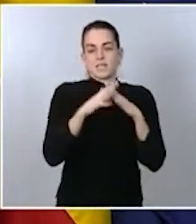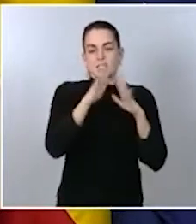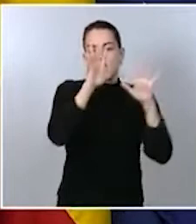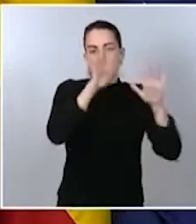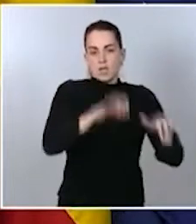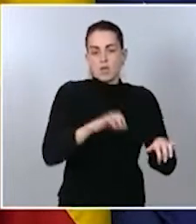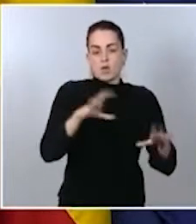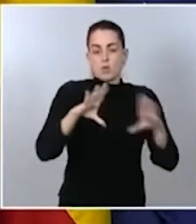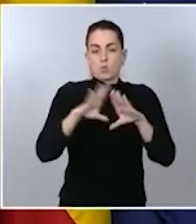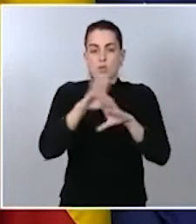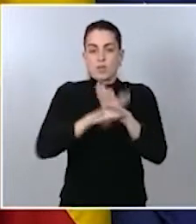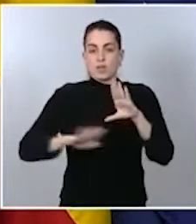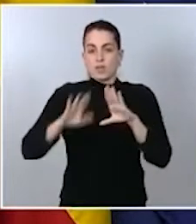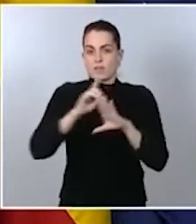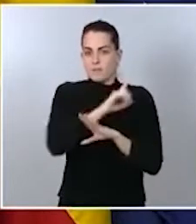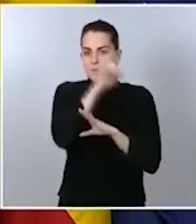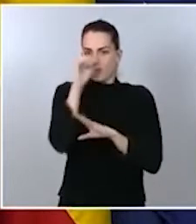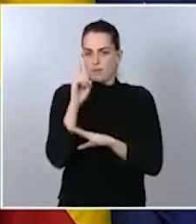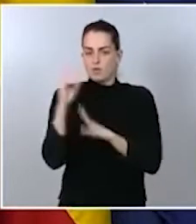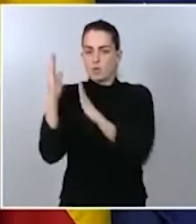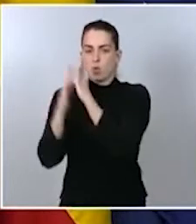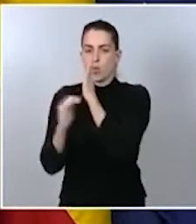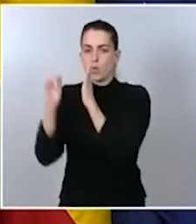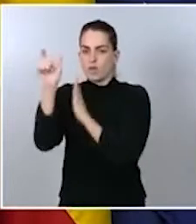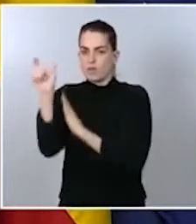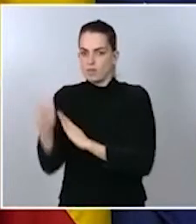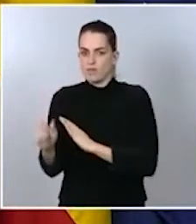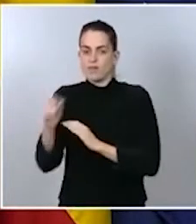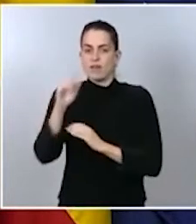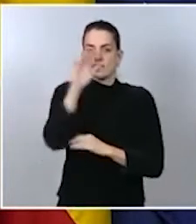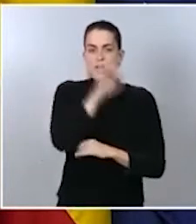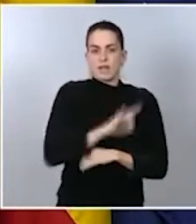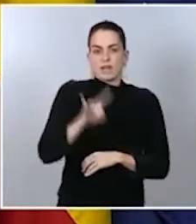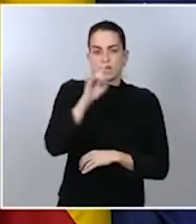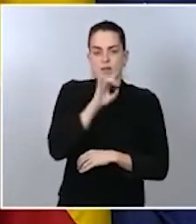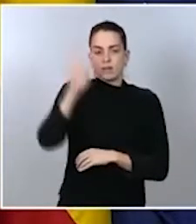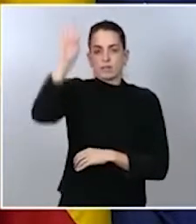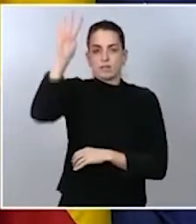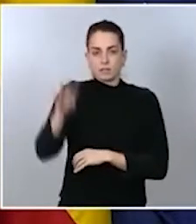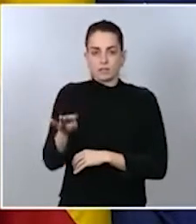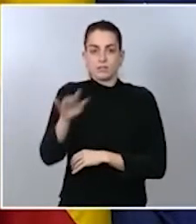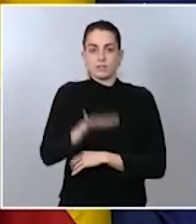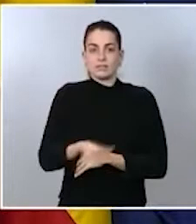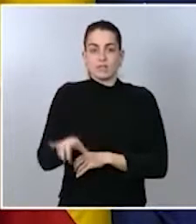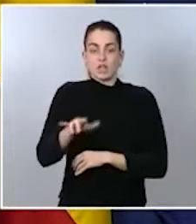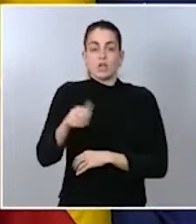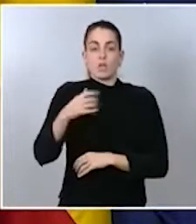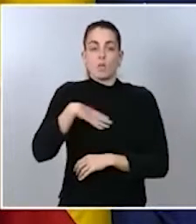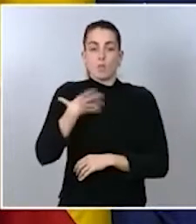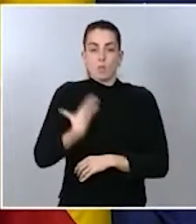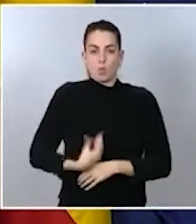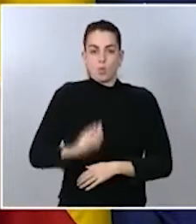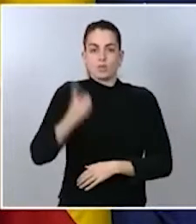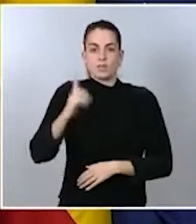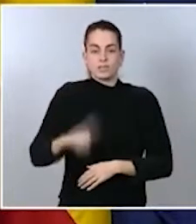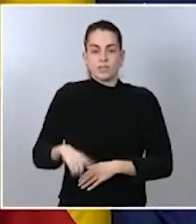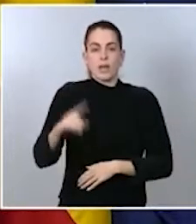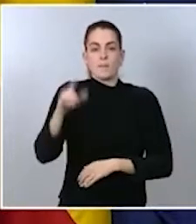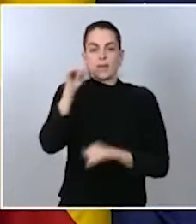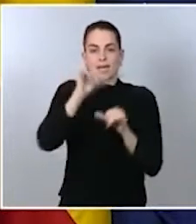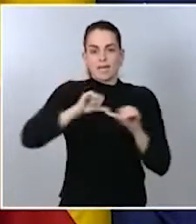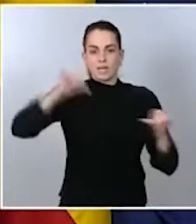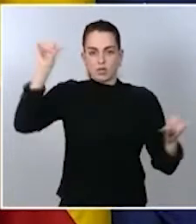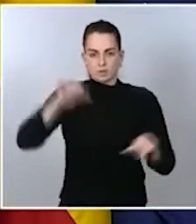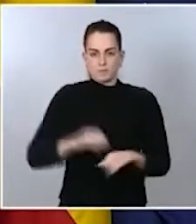la comunidad valenciana canarias cataluña región de murcia y la rioja así como el plan de